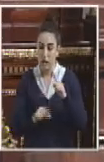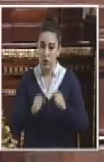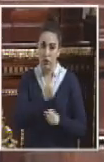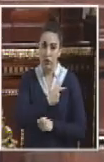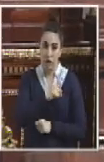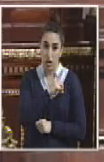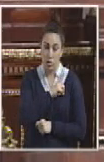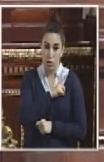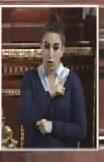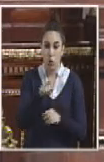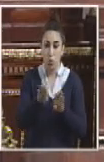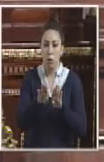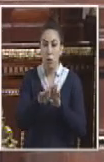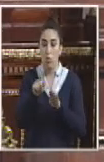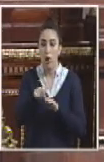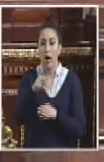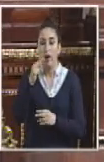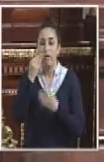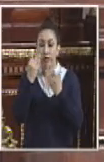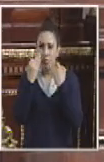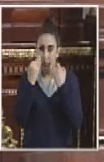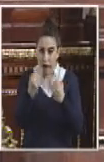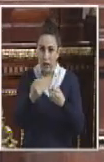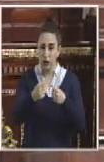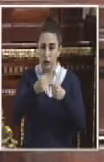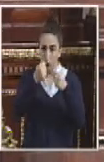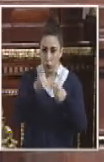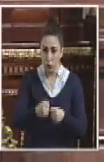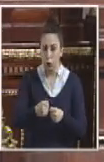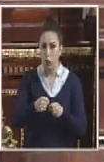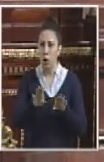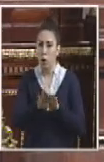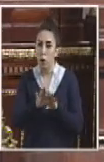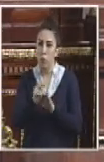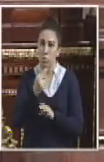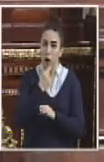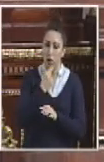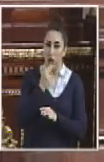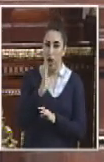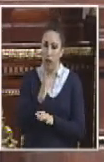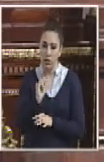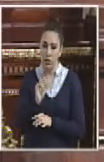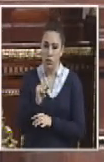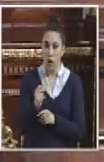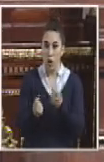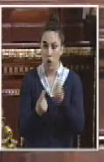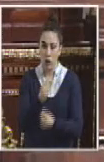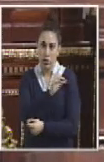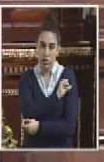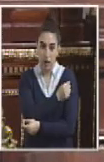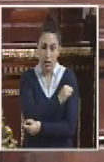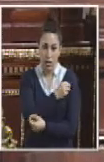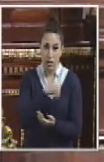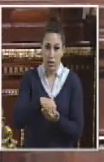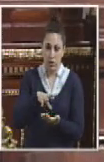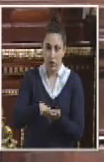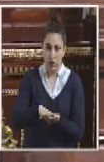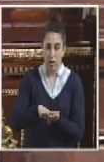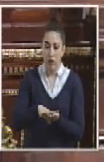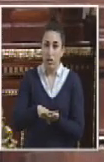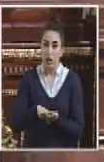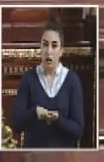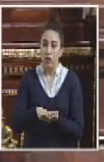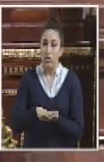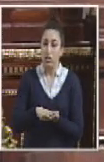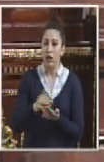como la única forma segura de seguimiento y control de la aplicación de vacunas establecidas y actualizadas en un esquema